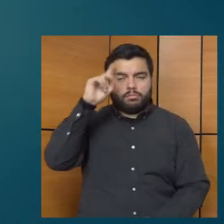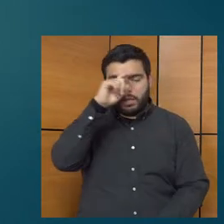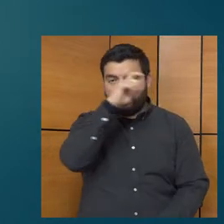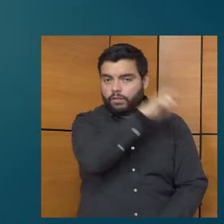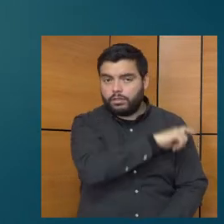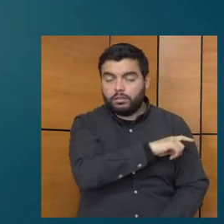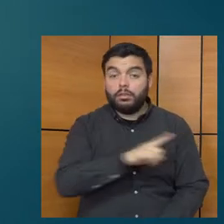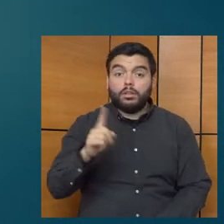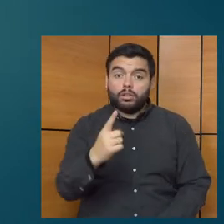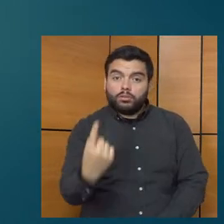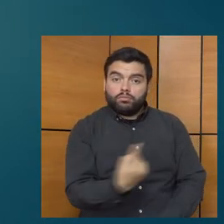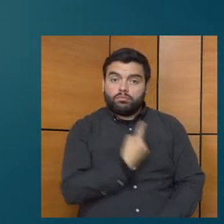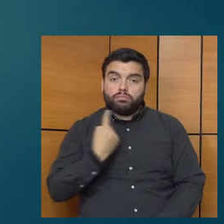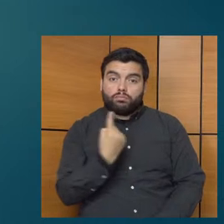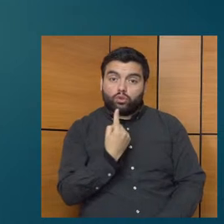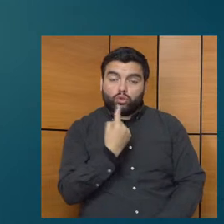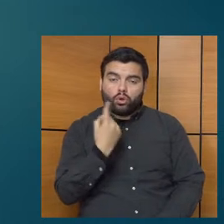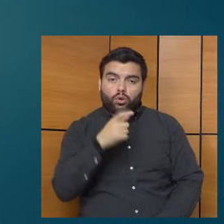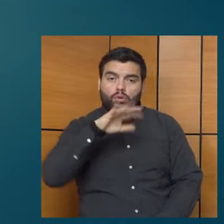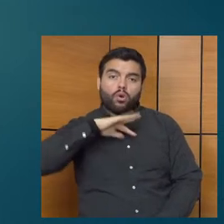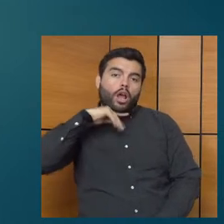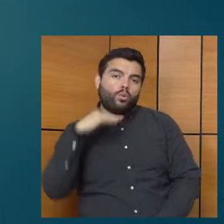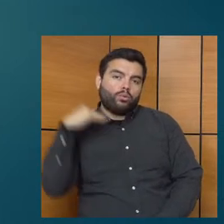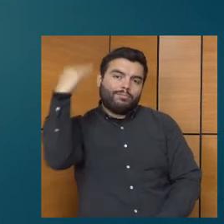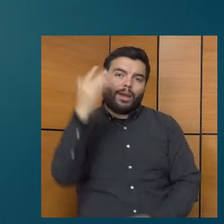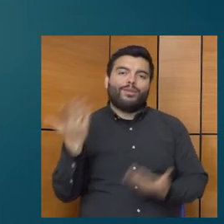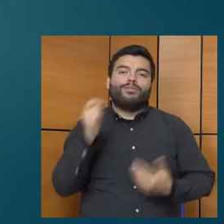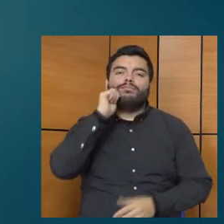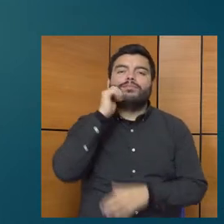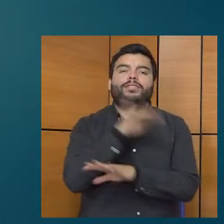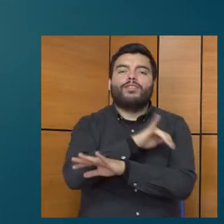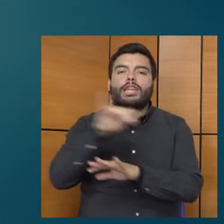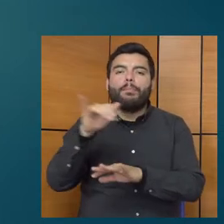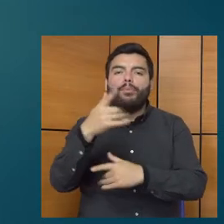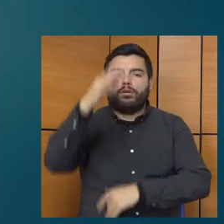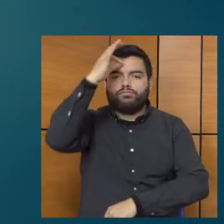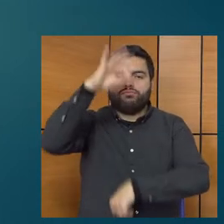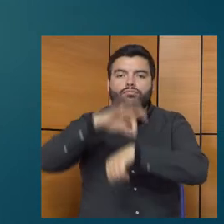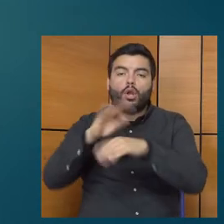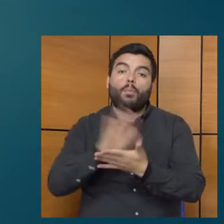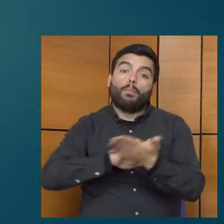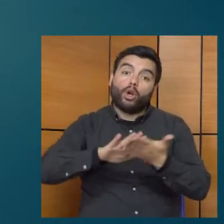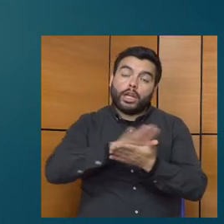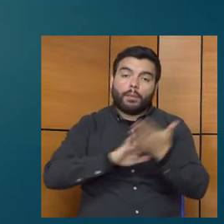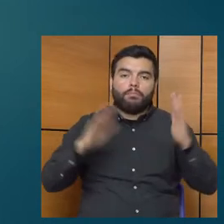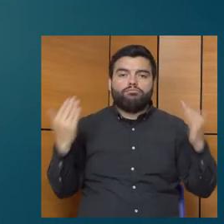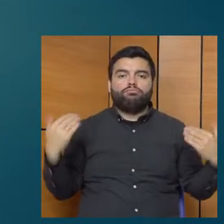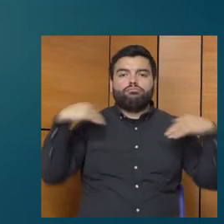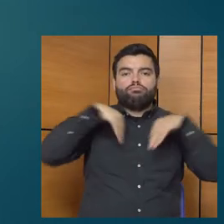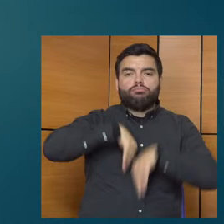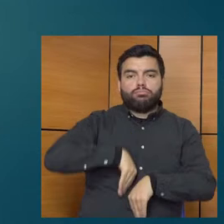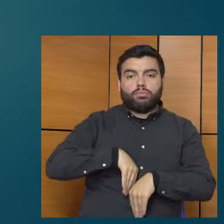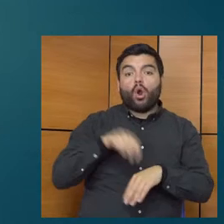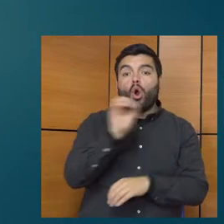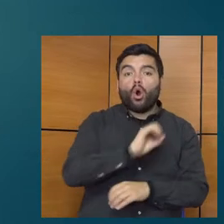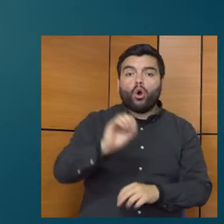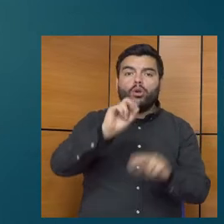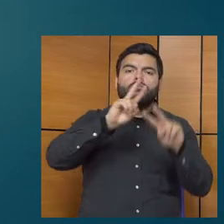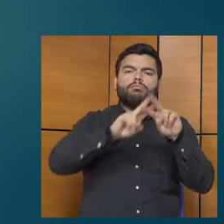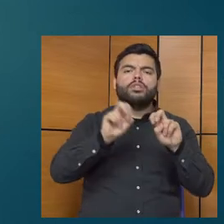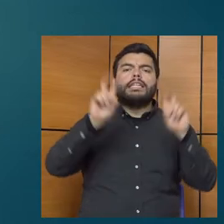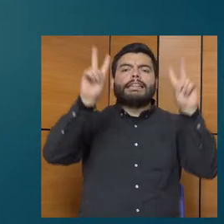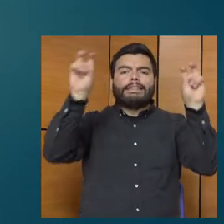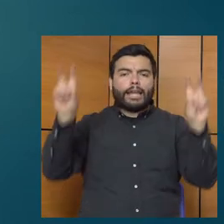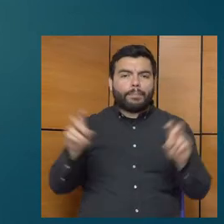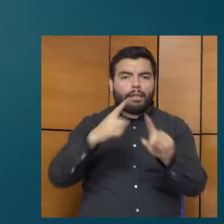Ese aislamiento pues provoca problemas de depresión, problemas al final de salud, ¿no? Y pues